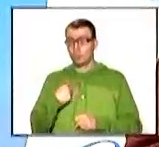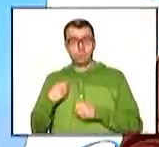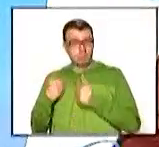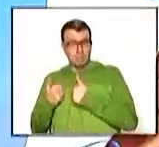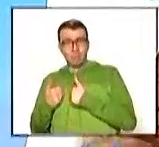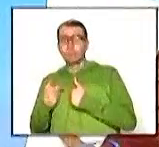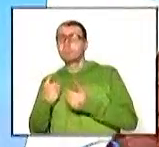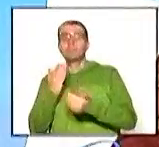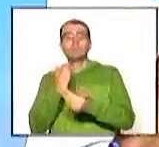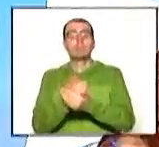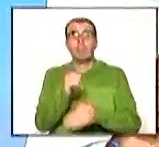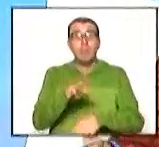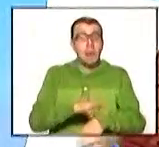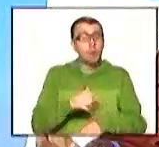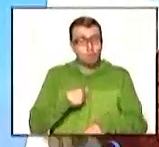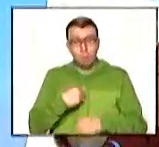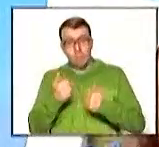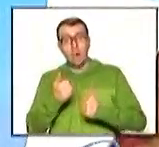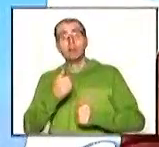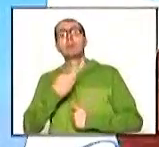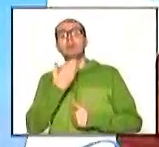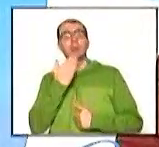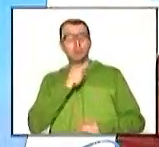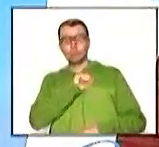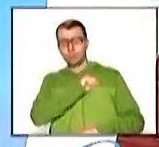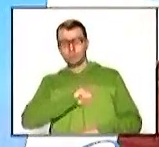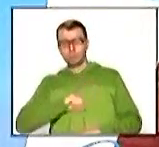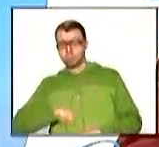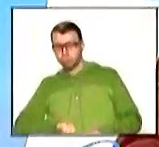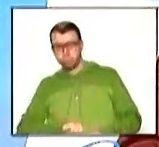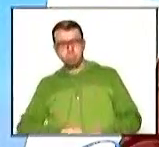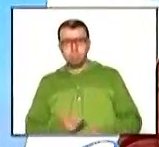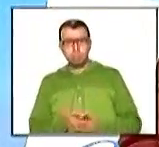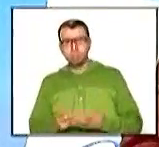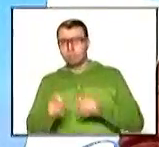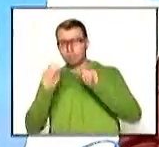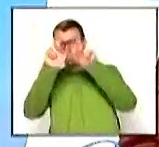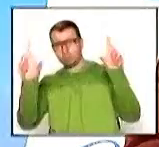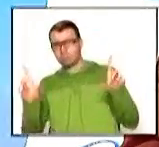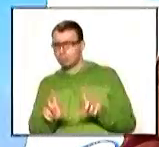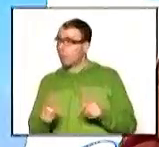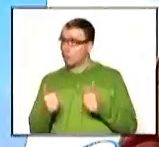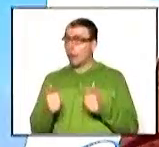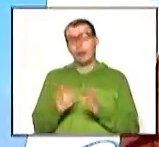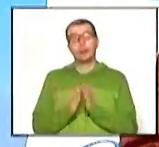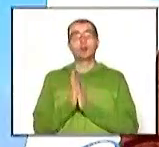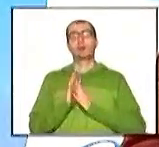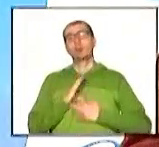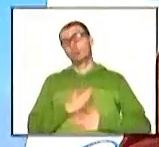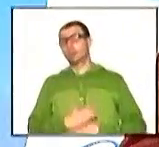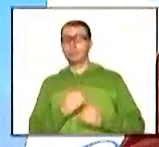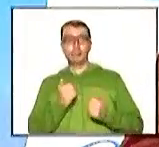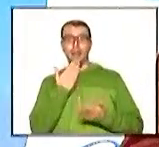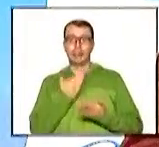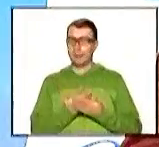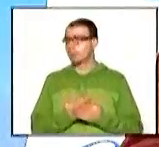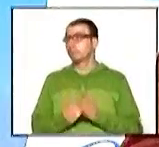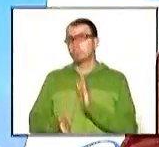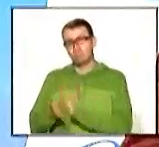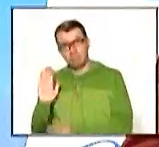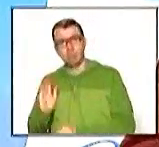que le hagan unos chequeos, unos exámenes rutinarios, y que finalmente ojalá el médico tenga que decir, no, está muy bien,